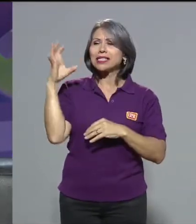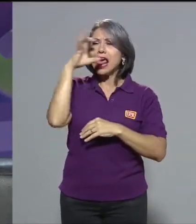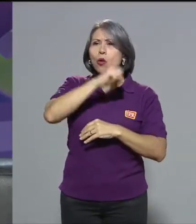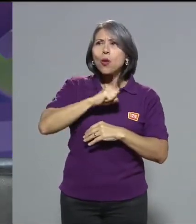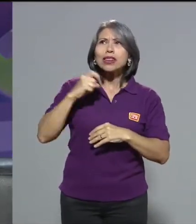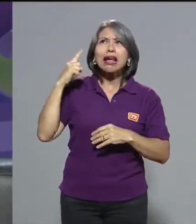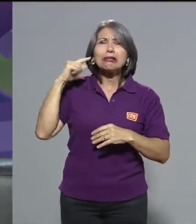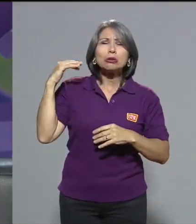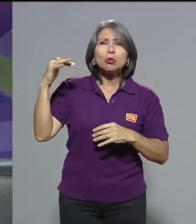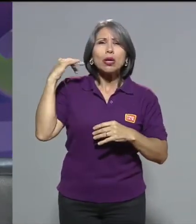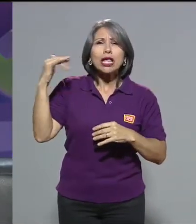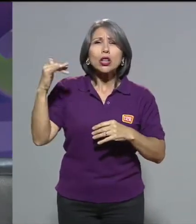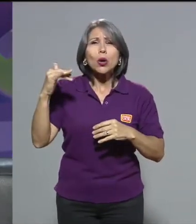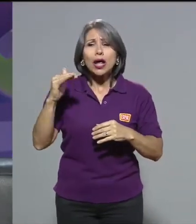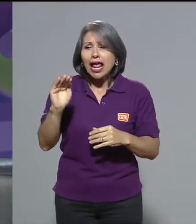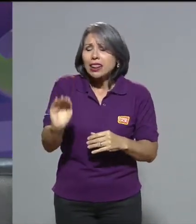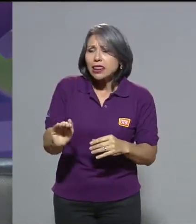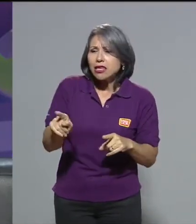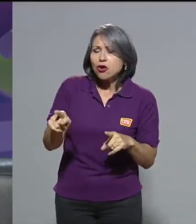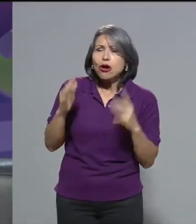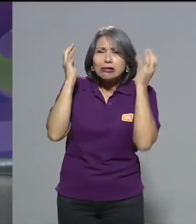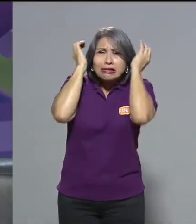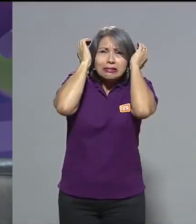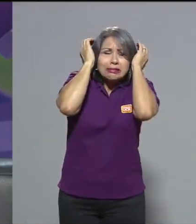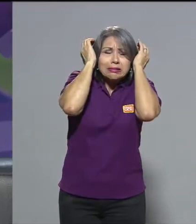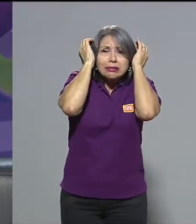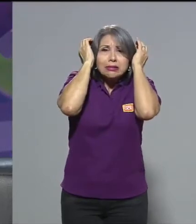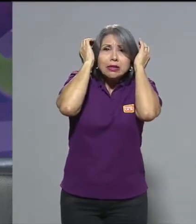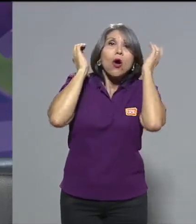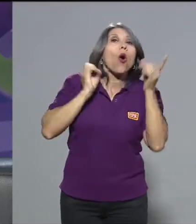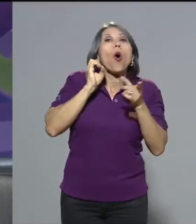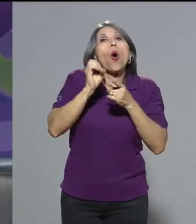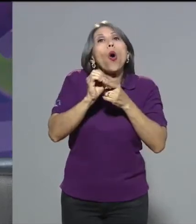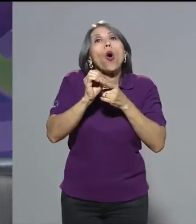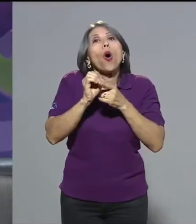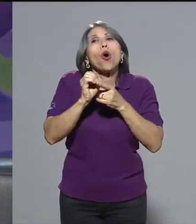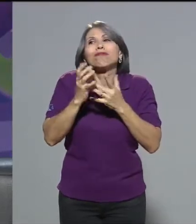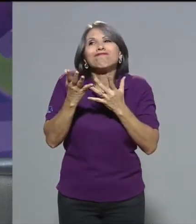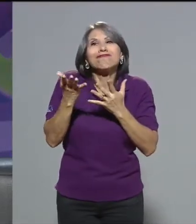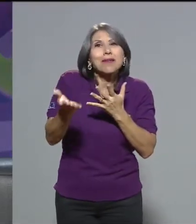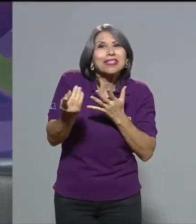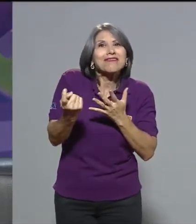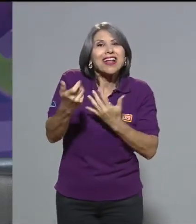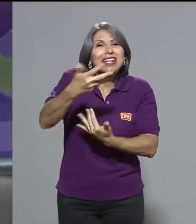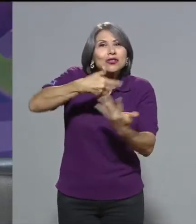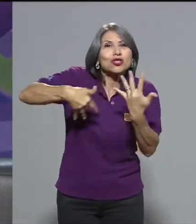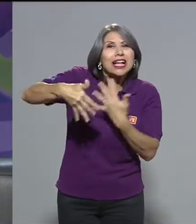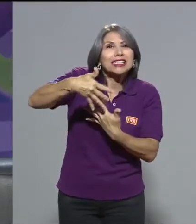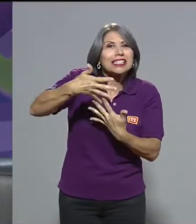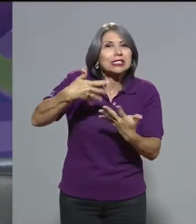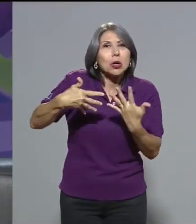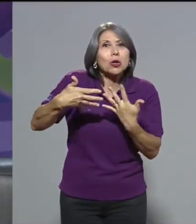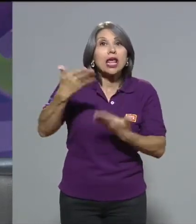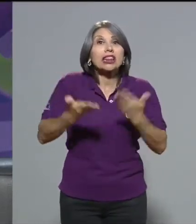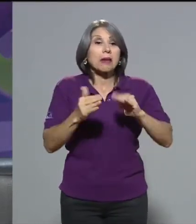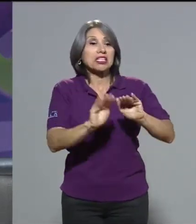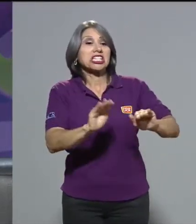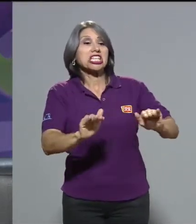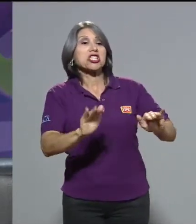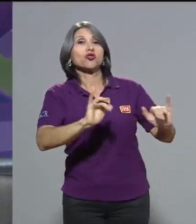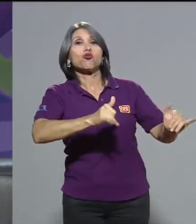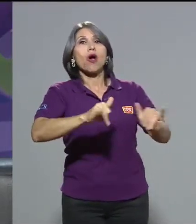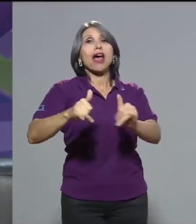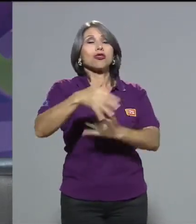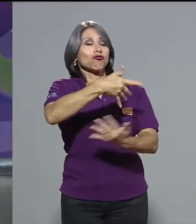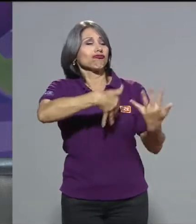que socialización también, que tal vez los niños están jugando y el chiquito está por allá, ¿verdad? O algunas